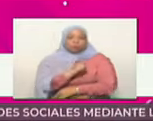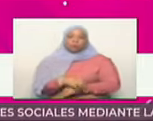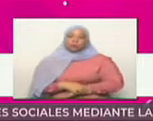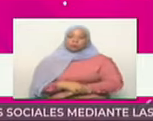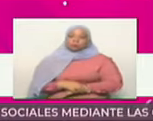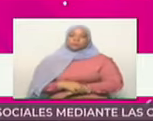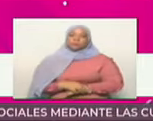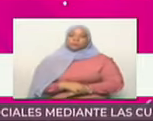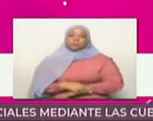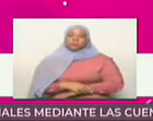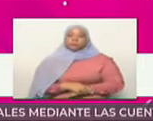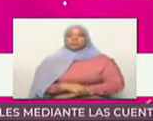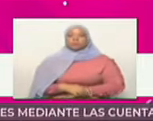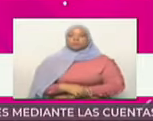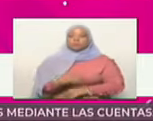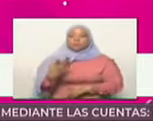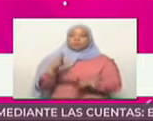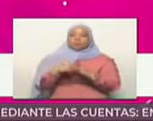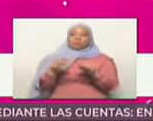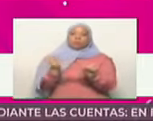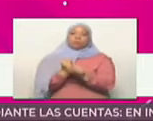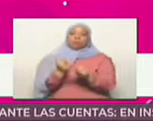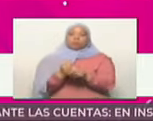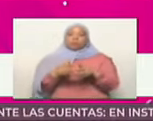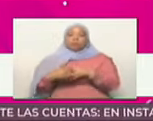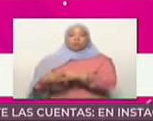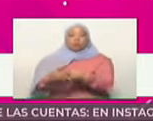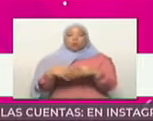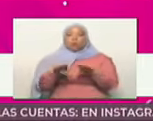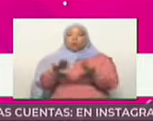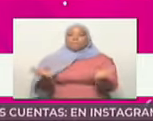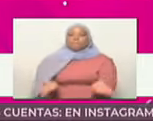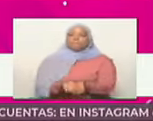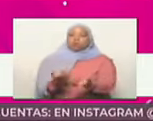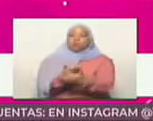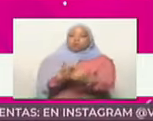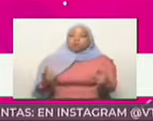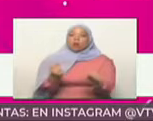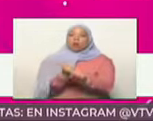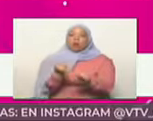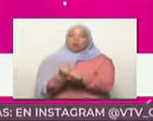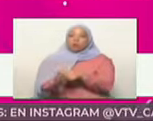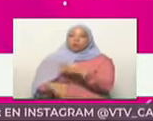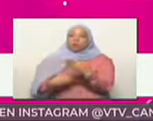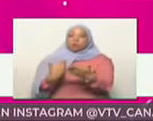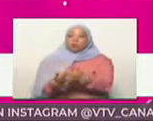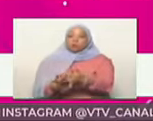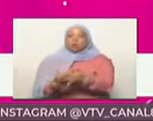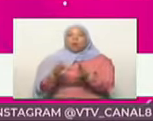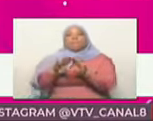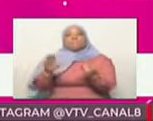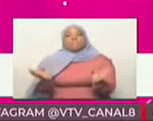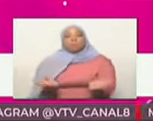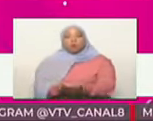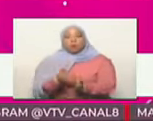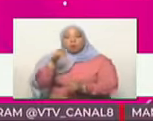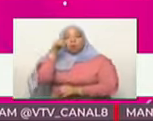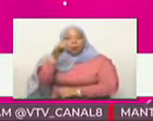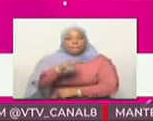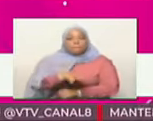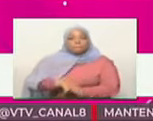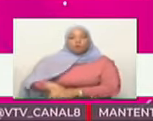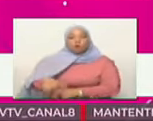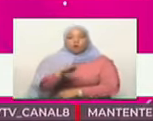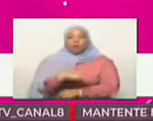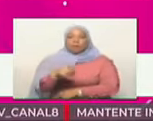quieren a los que se arrodillan a los imperios. El mundo quiere ser libre de imperios. Cuando digo el mundo, son los pueblos enteros y